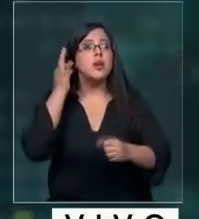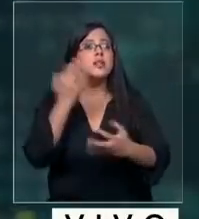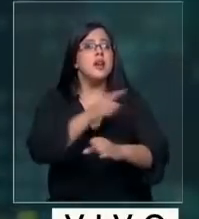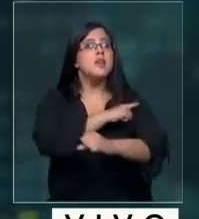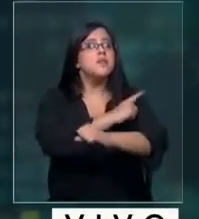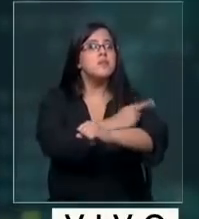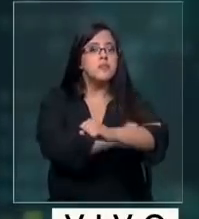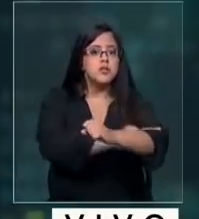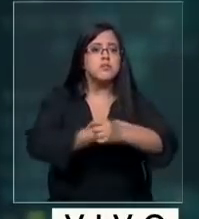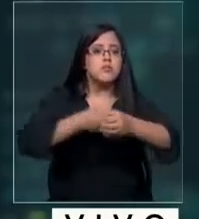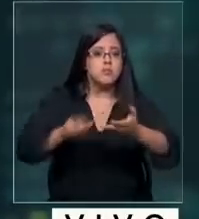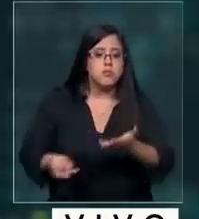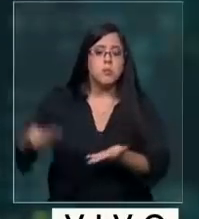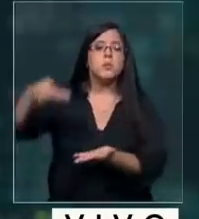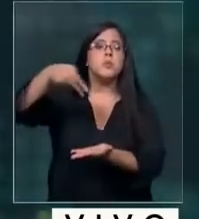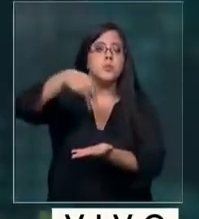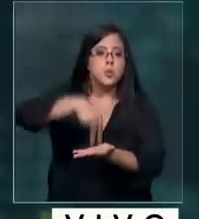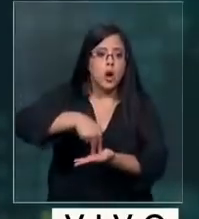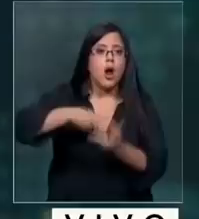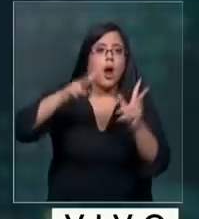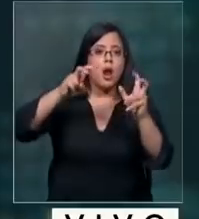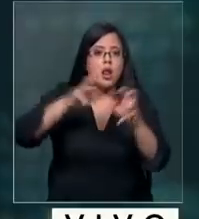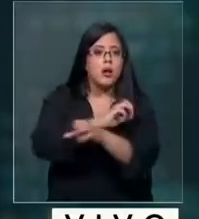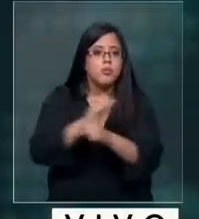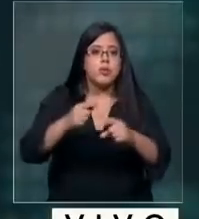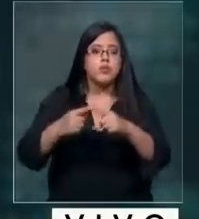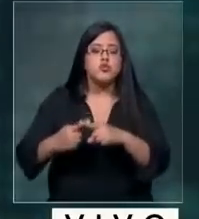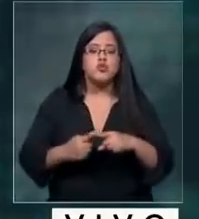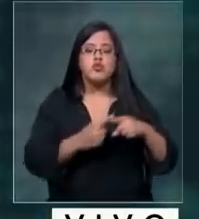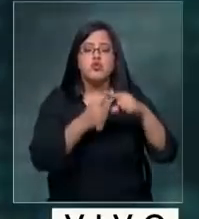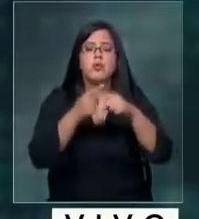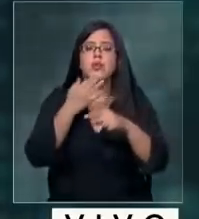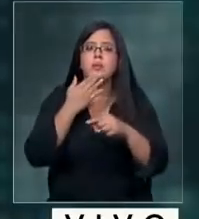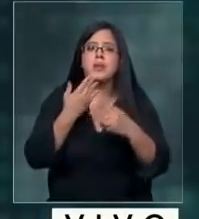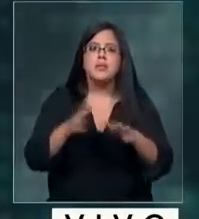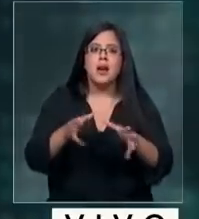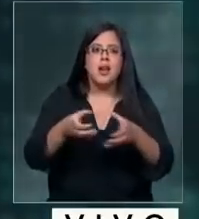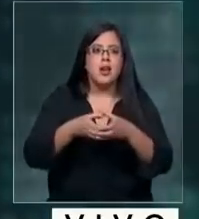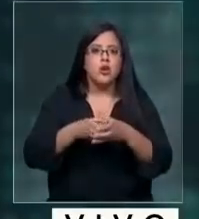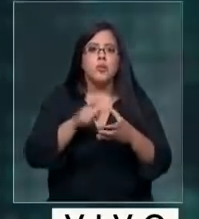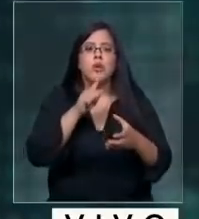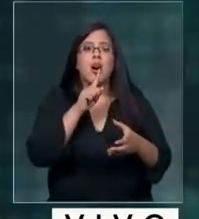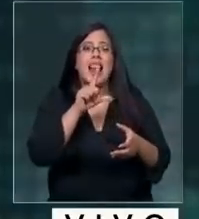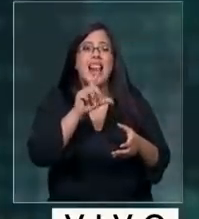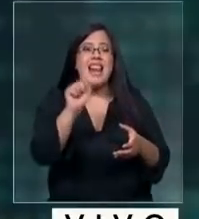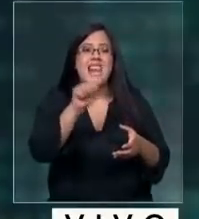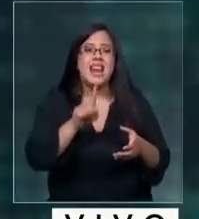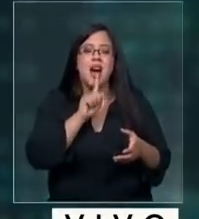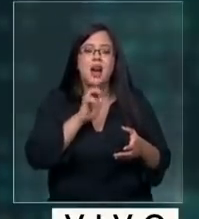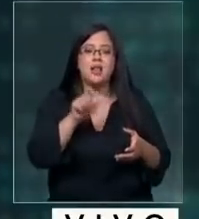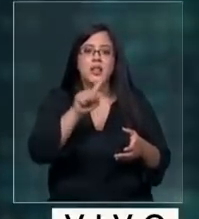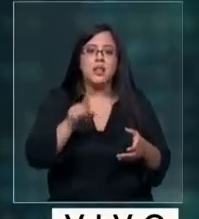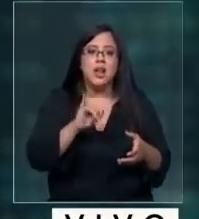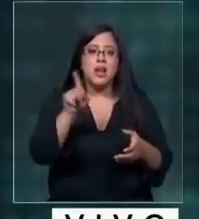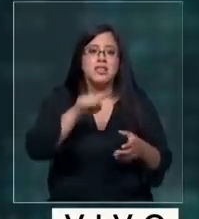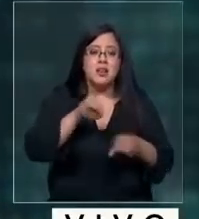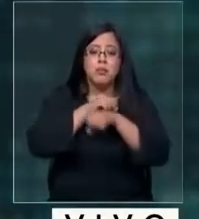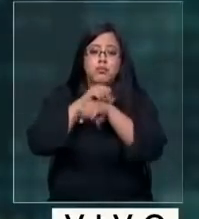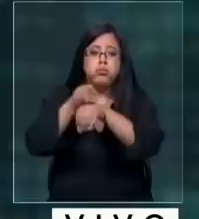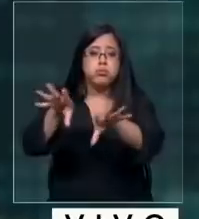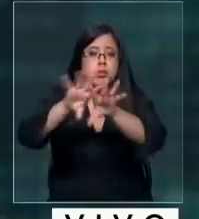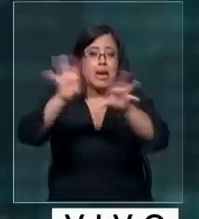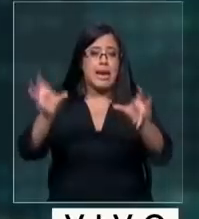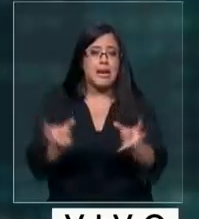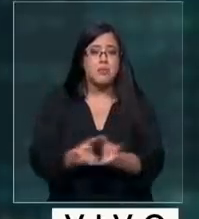social hemos tenido saber la expansión que tuvieron la especia a nivel mundial e impresionante entonces